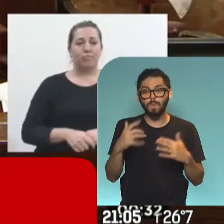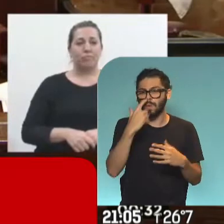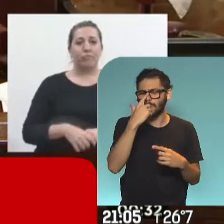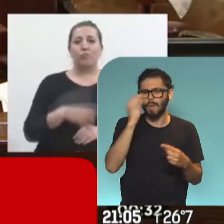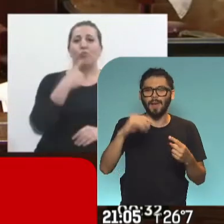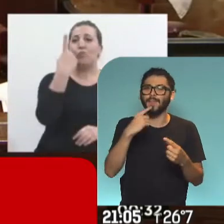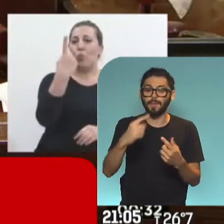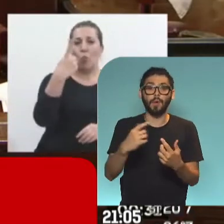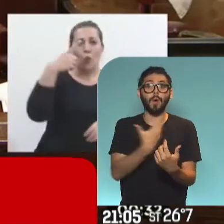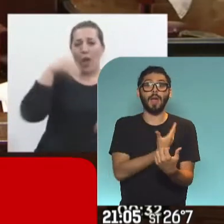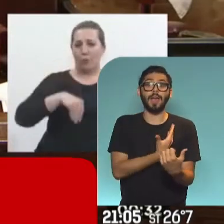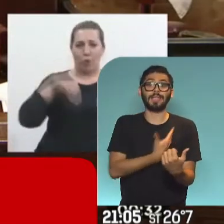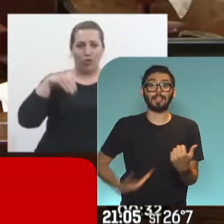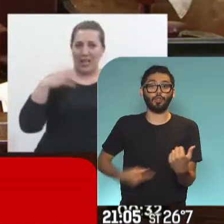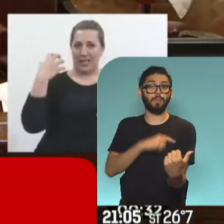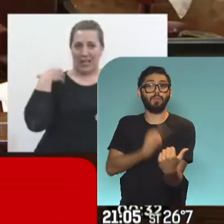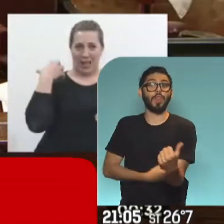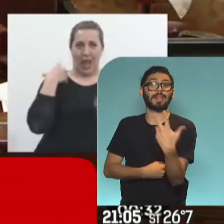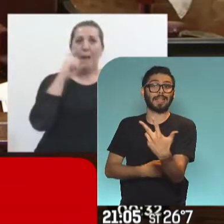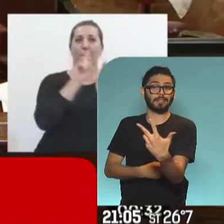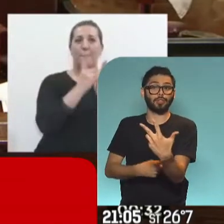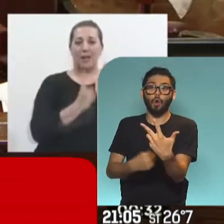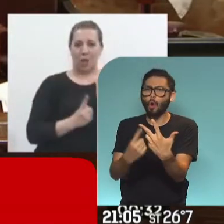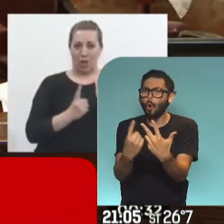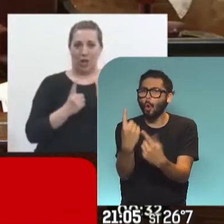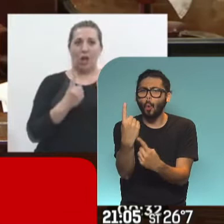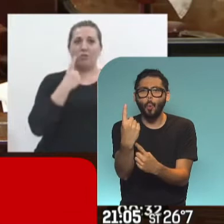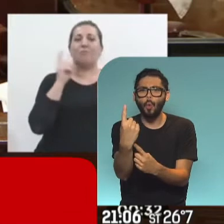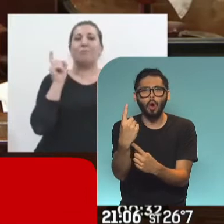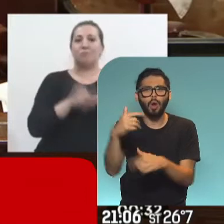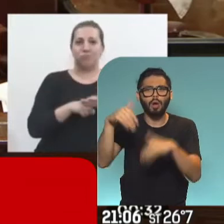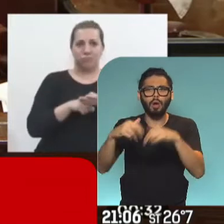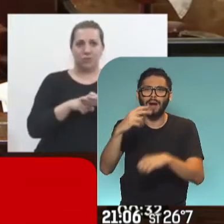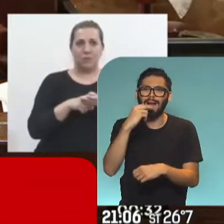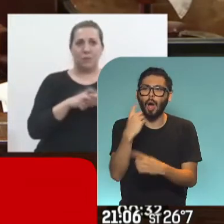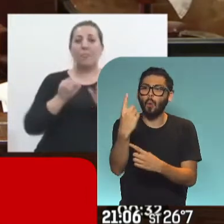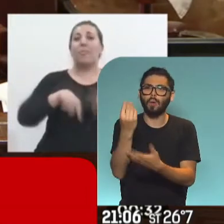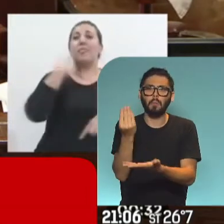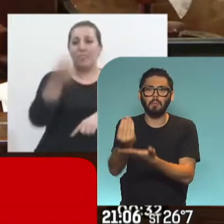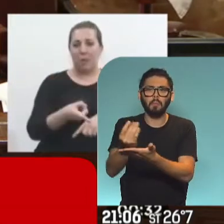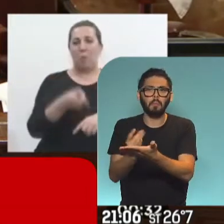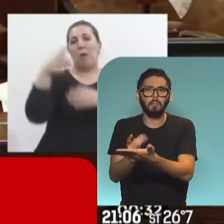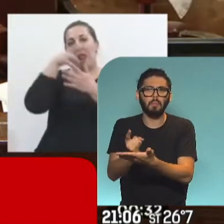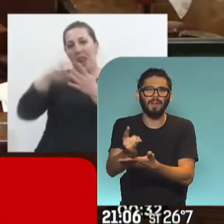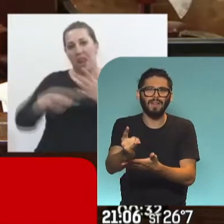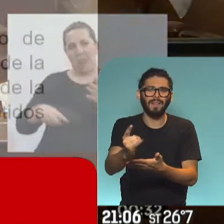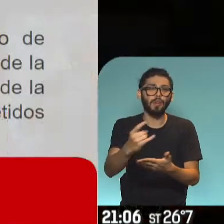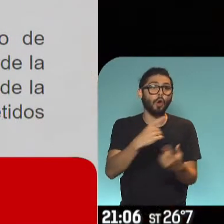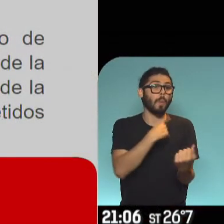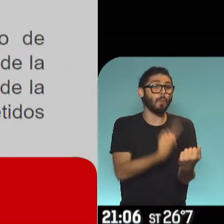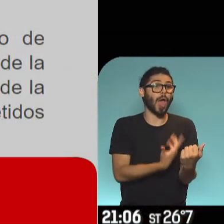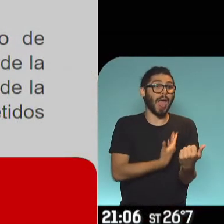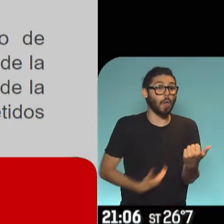3 poderes del Estado, solo uno no va a elecciones, solo uno es perpetuo, solo uno tiene la palabra final sobre las decisiones del Ejecutivo